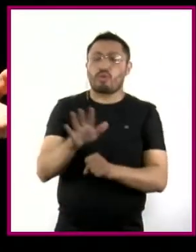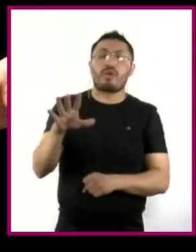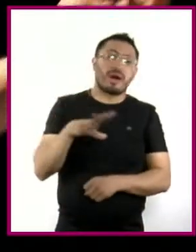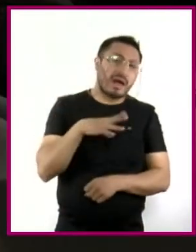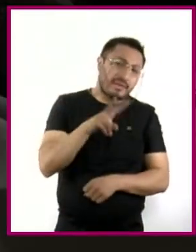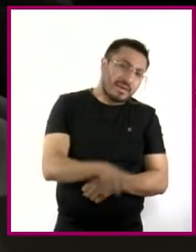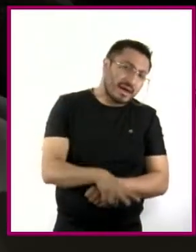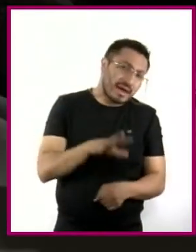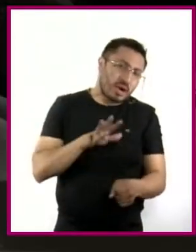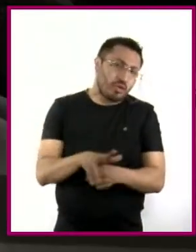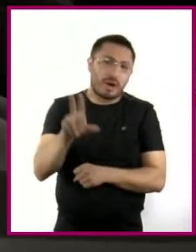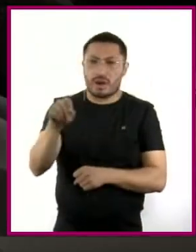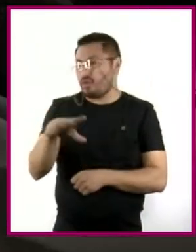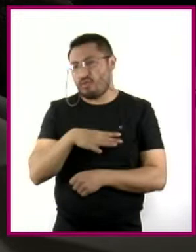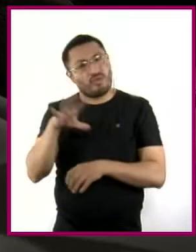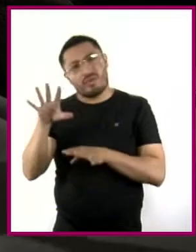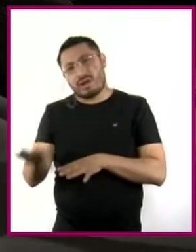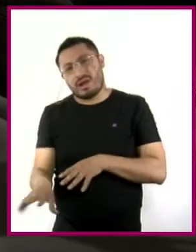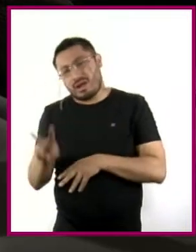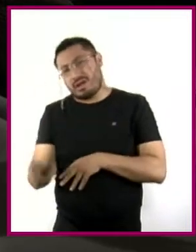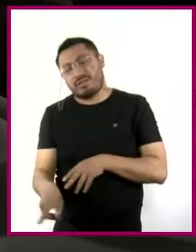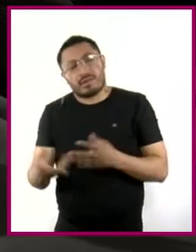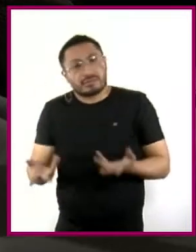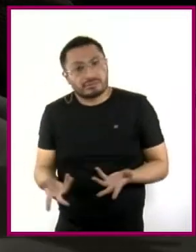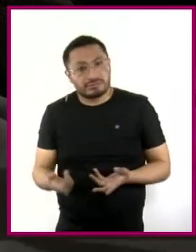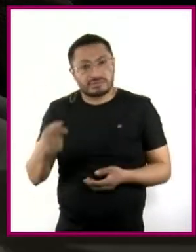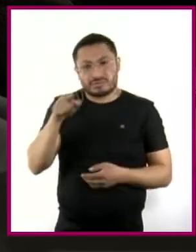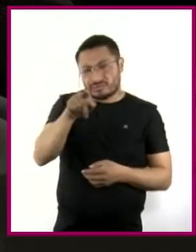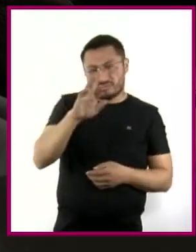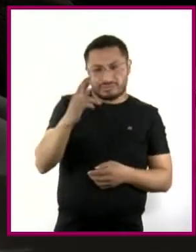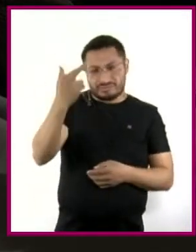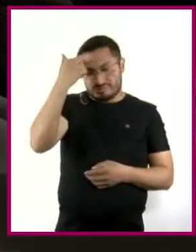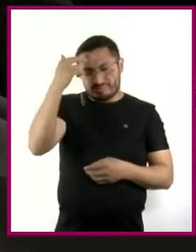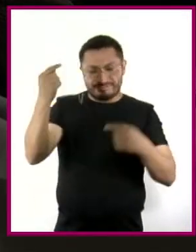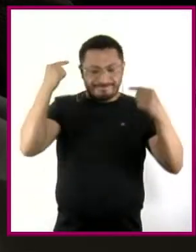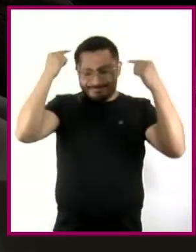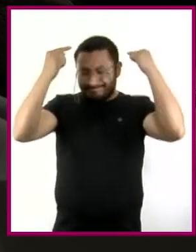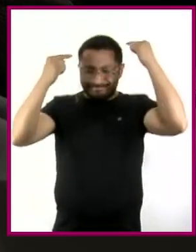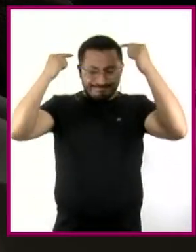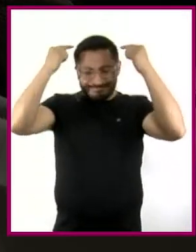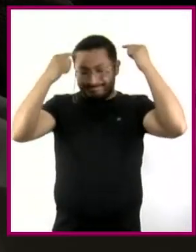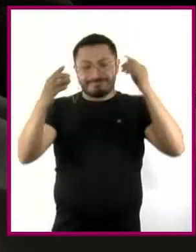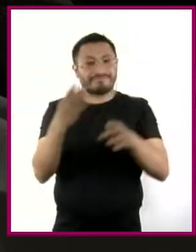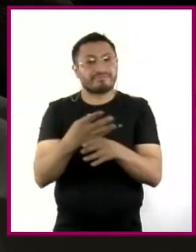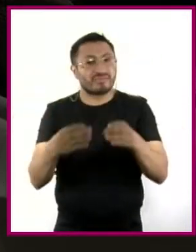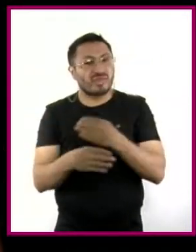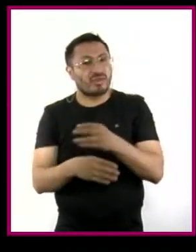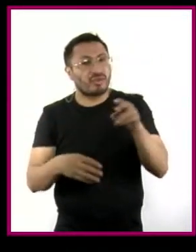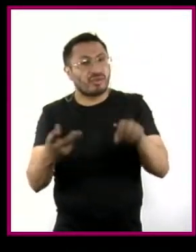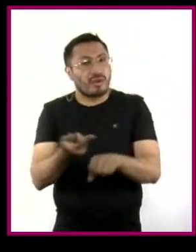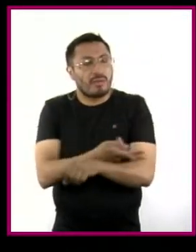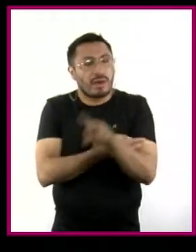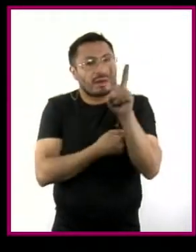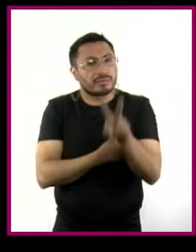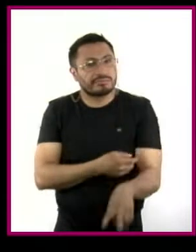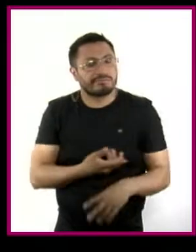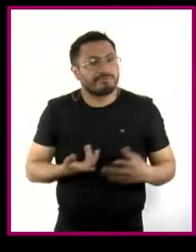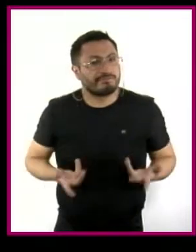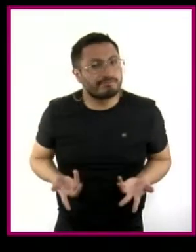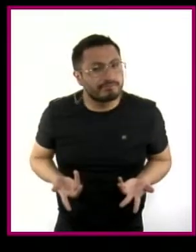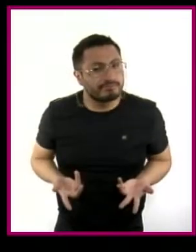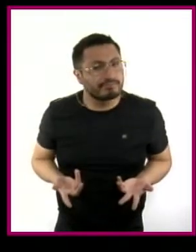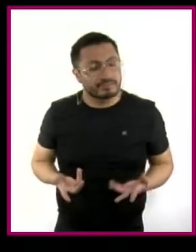existe? ¿Los recuerdos que tienes se corresponden a cosas que realmente sucedieron? ¿Hay